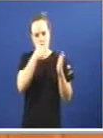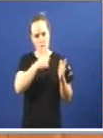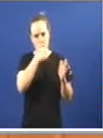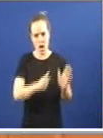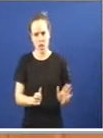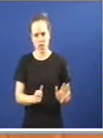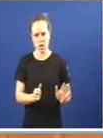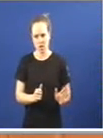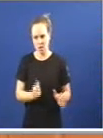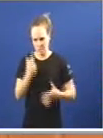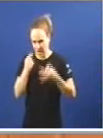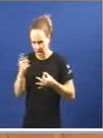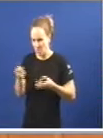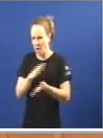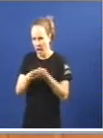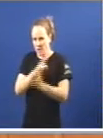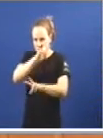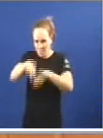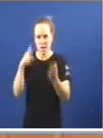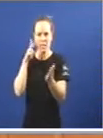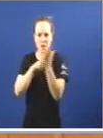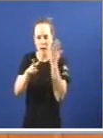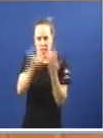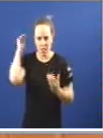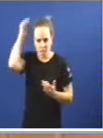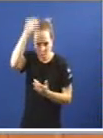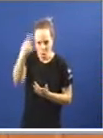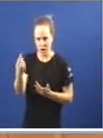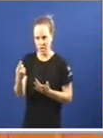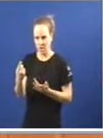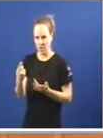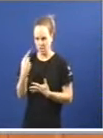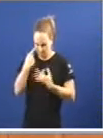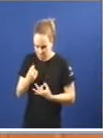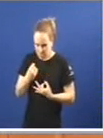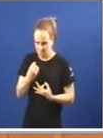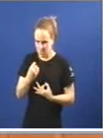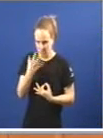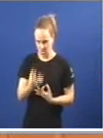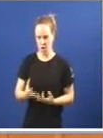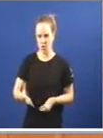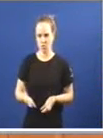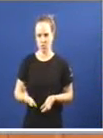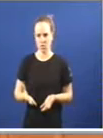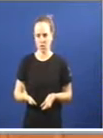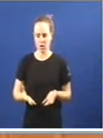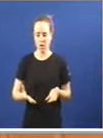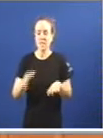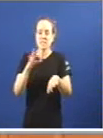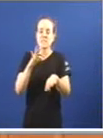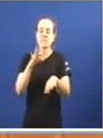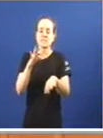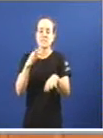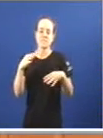faltan de renovación de transparencia de democracia en serio de verdades mientras la sanidad pública es